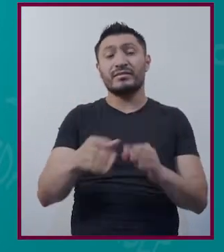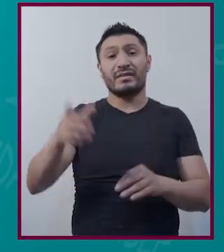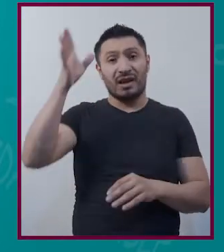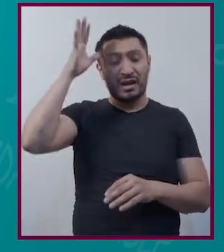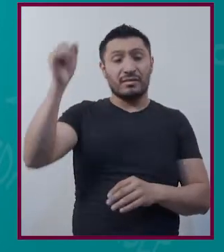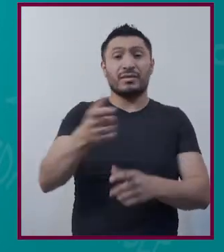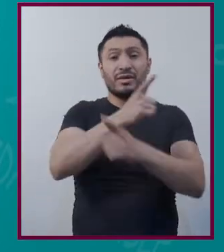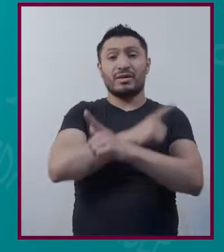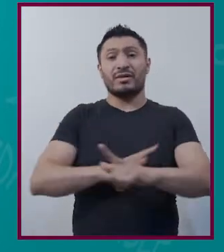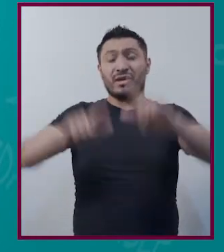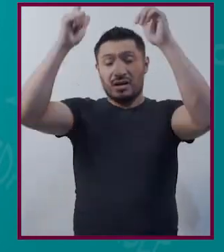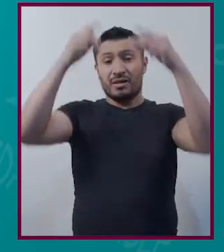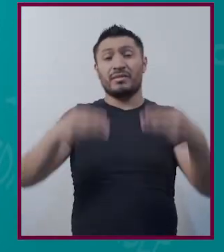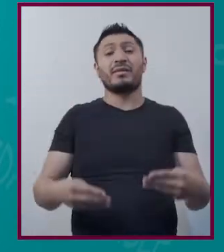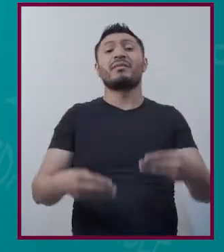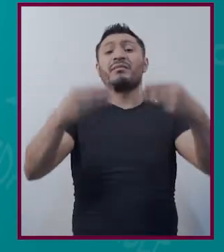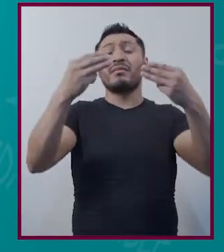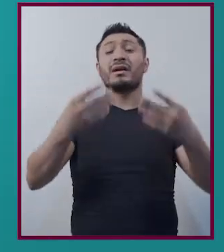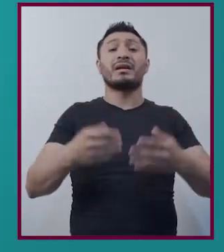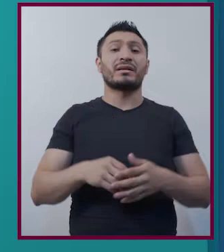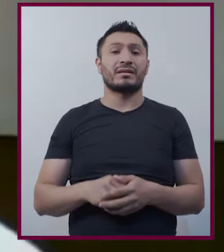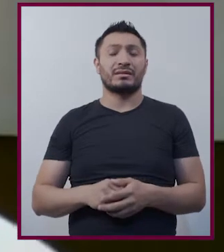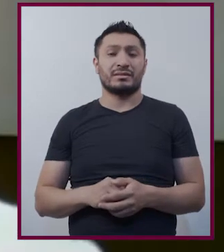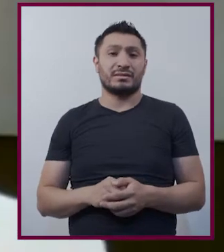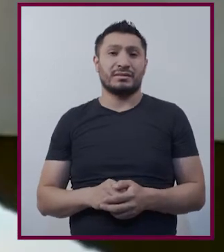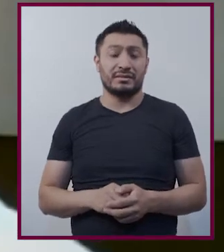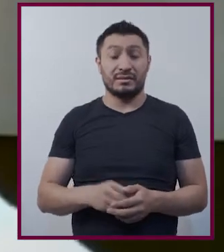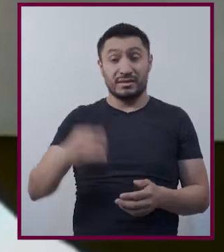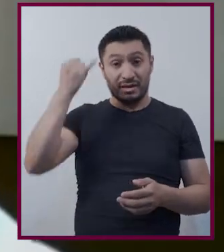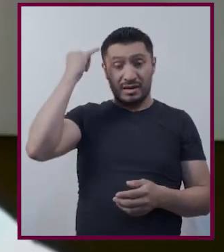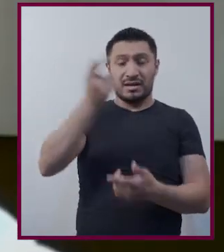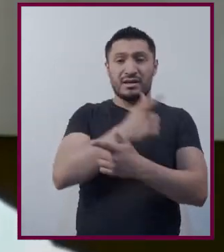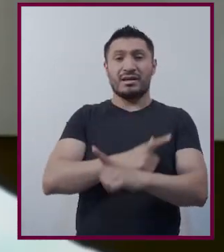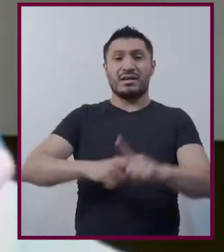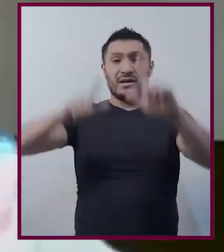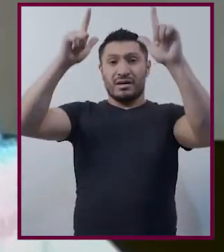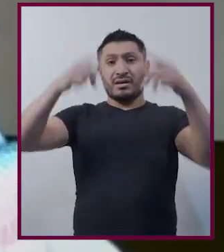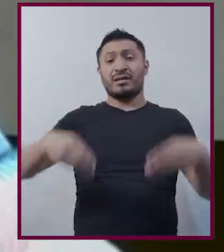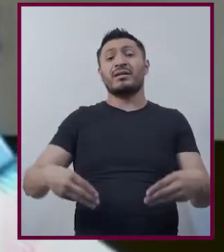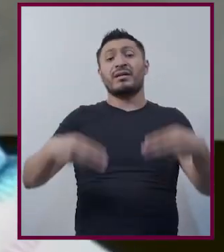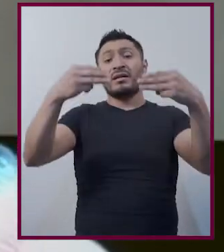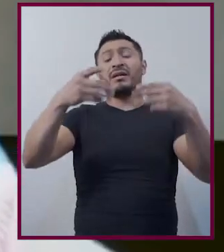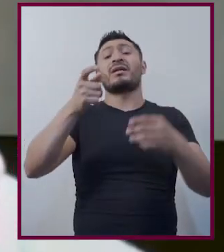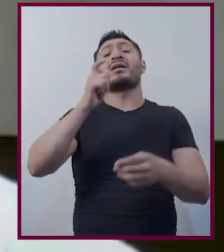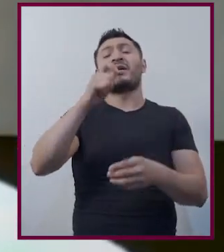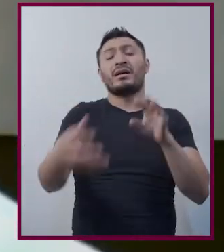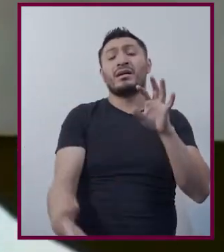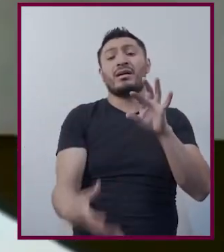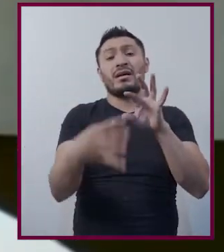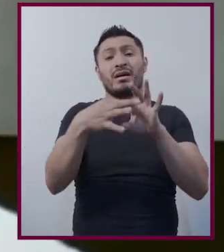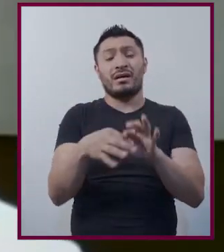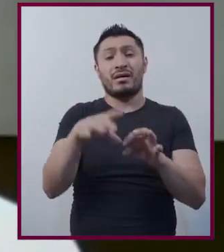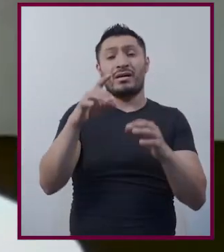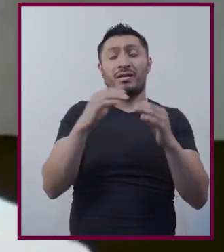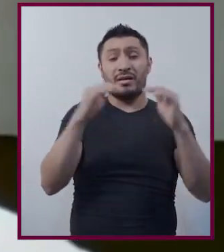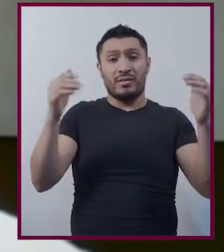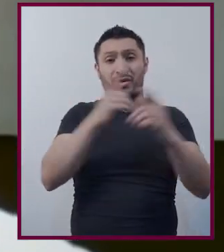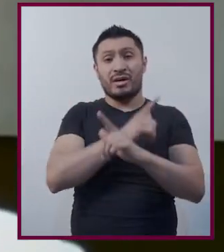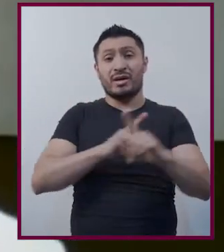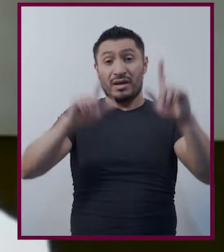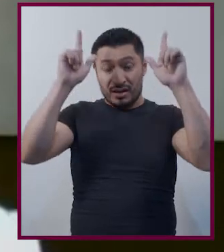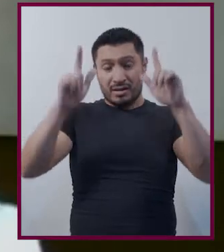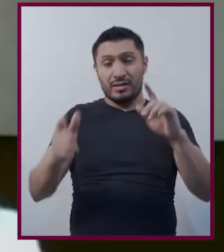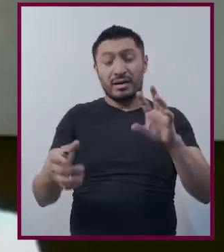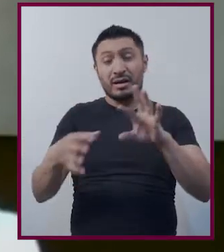mercado vinculado a la democratización liberal? La idea de libre mercado vinculado a la democracia liberal parte